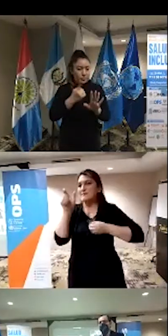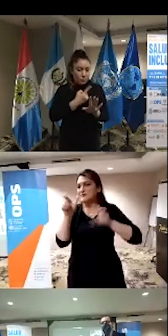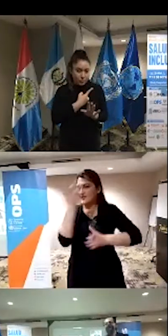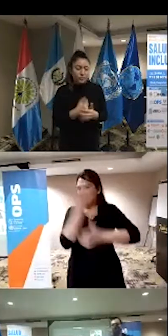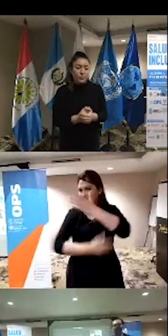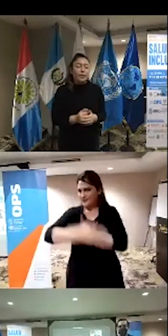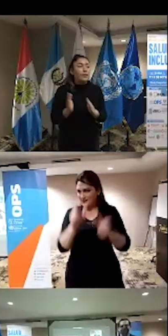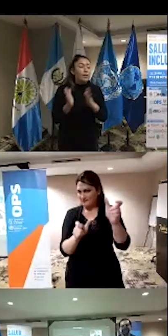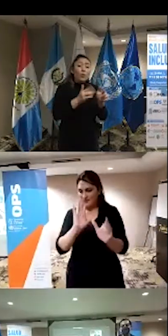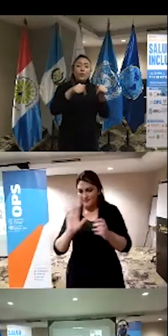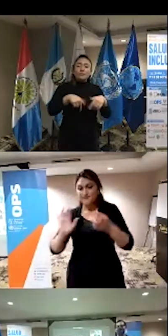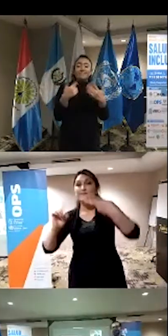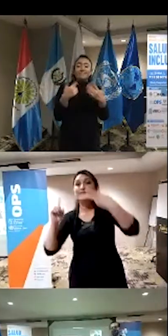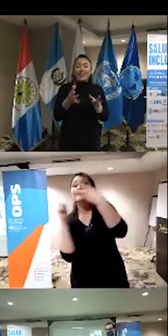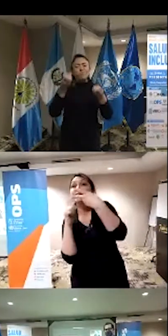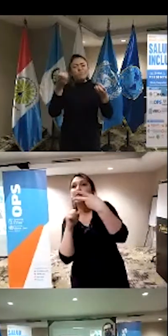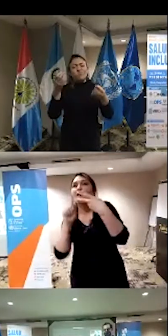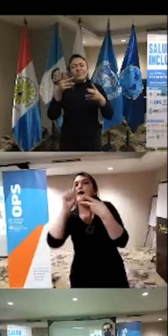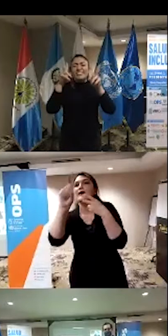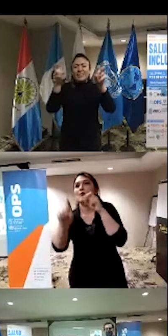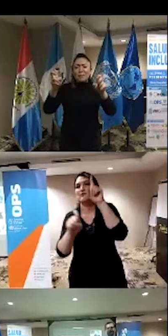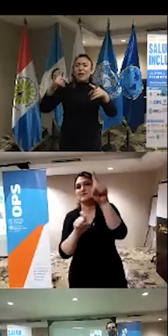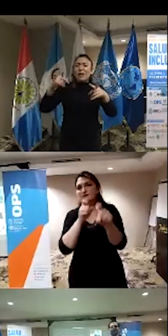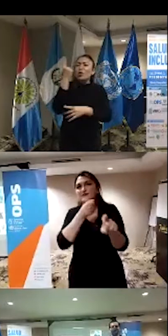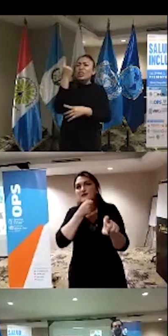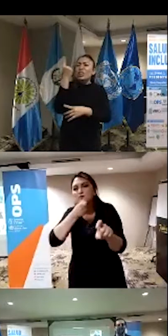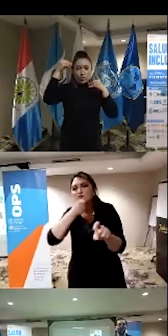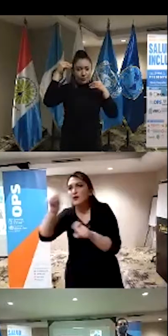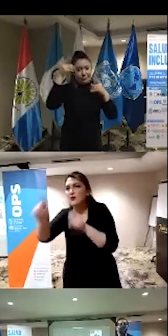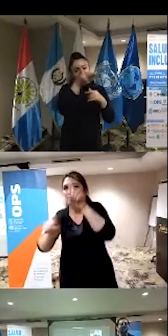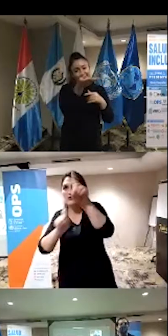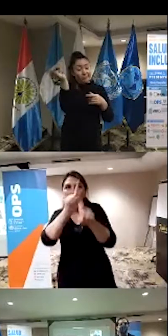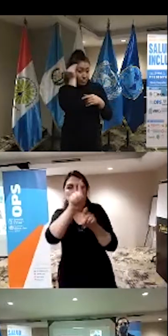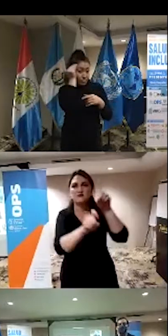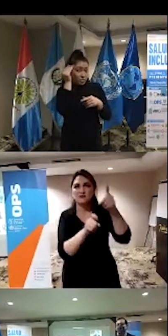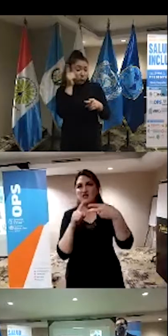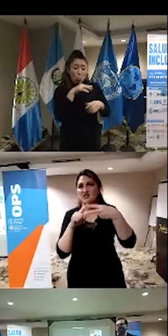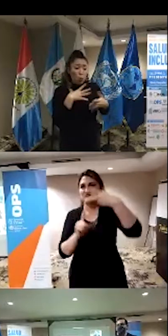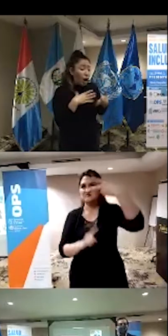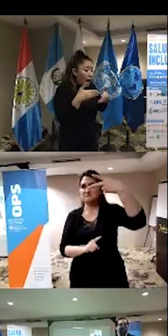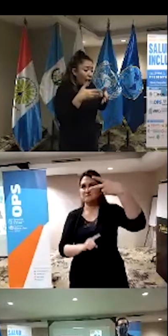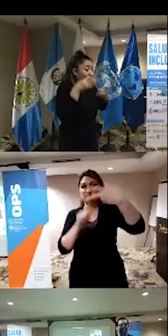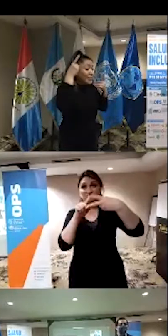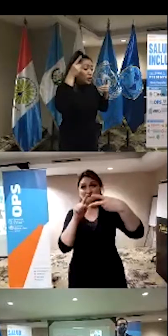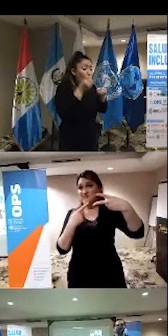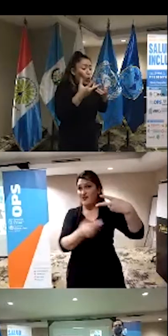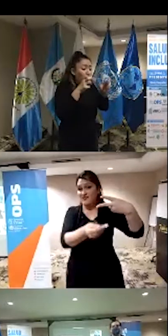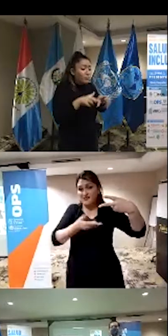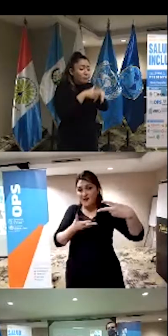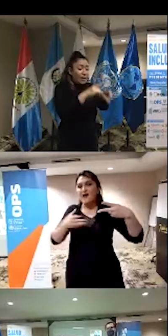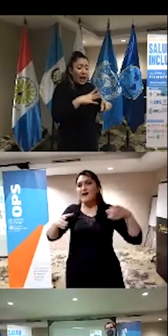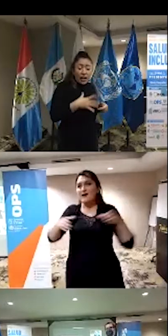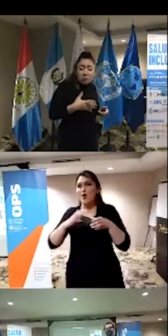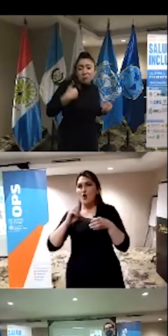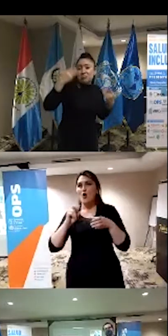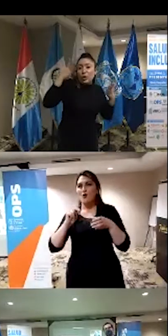Ahora, ya se ha hablado mucho de cuál es la importancia de los datos. Creo que todos sabemos, ¿verdad? Si no tenemos datos, pues no podemos orientarnos, no sabemos